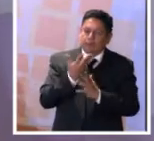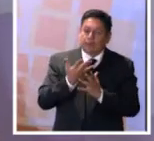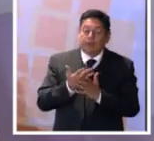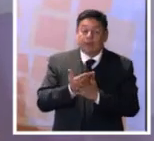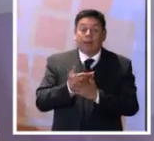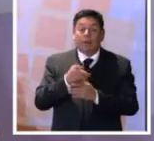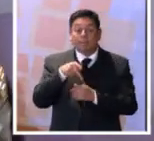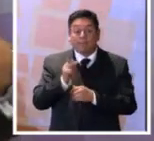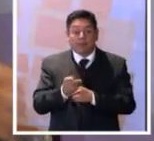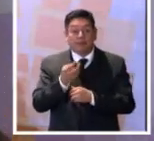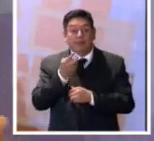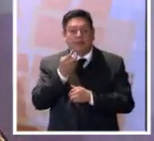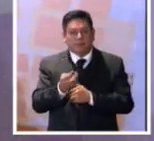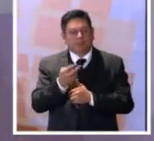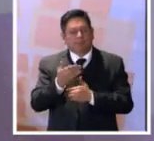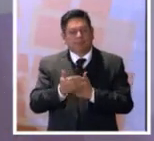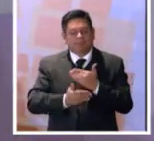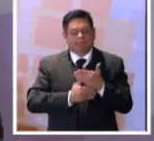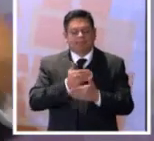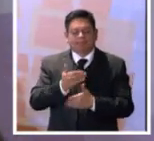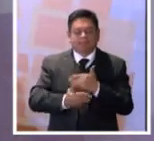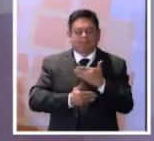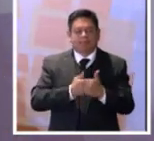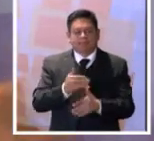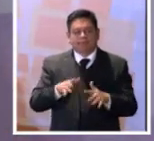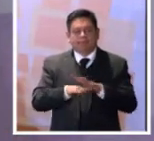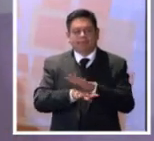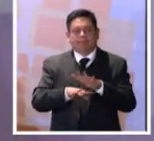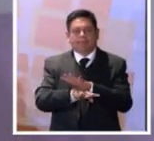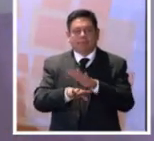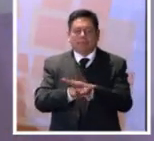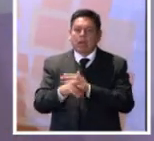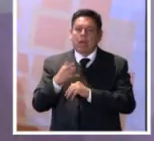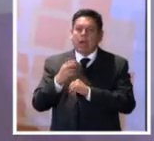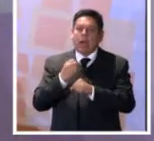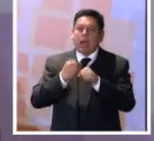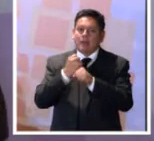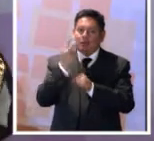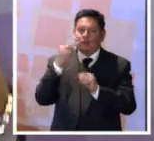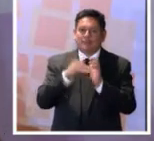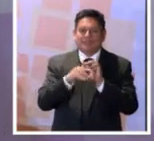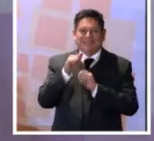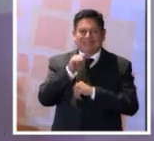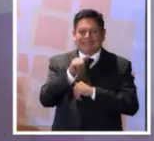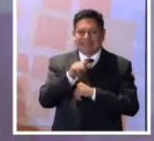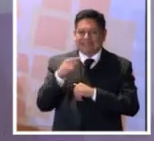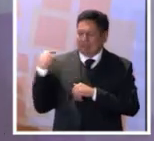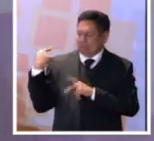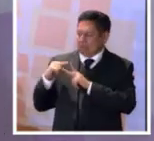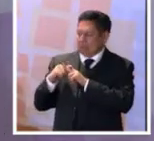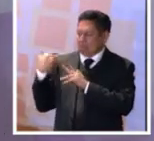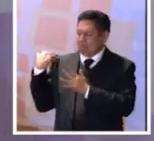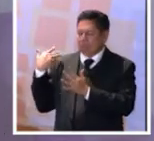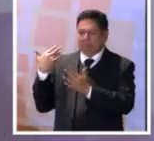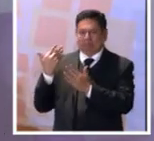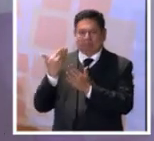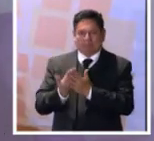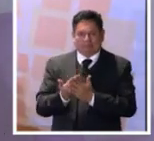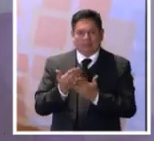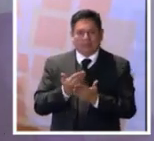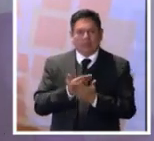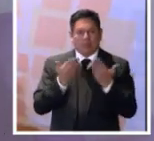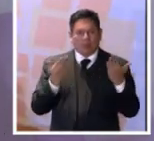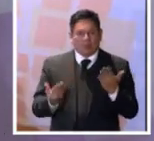en evolución directamente en este año 2017, que estamos conociendo nuevos instrumentos que nos